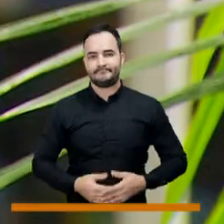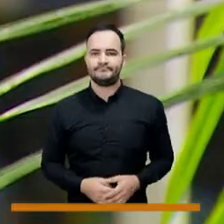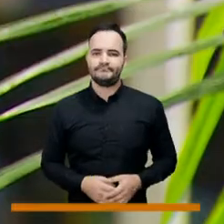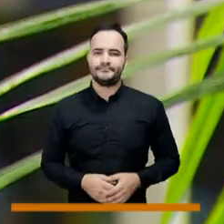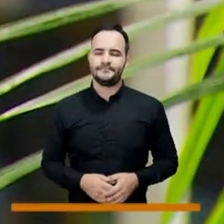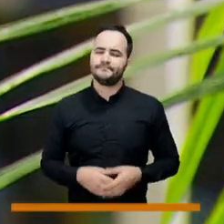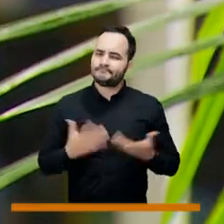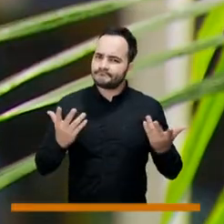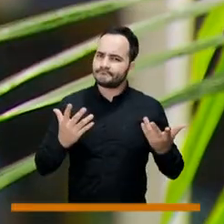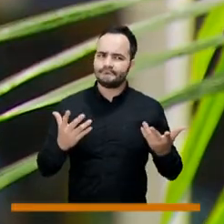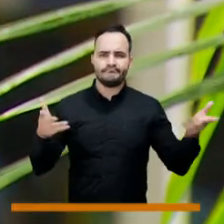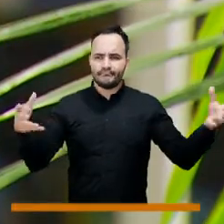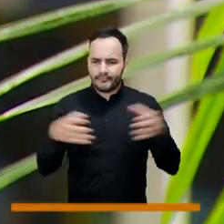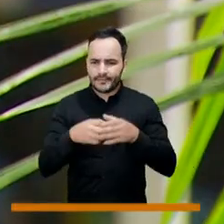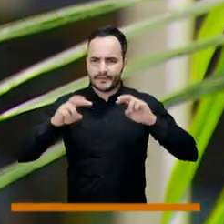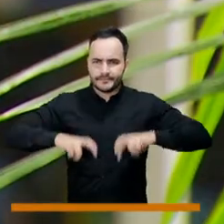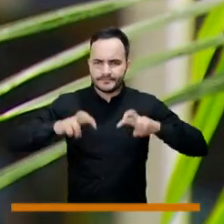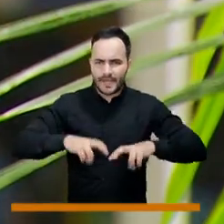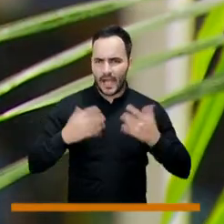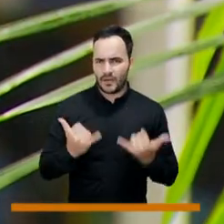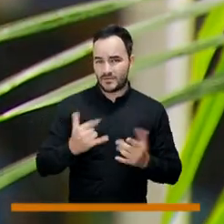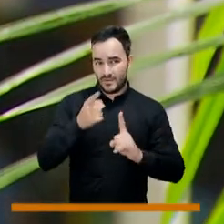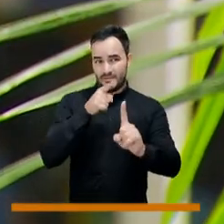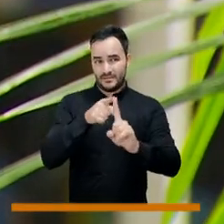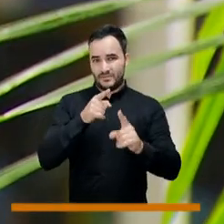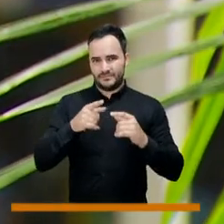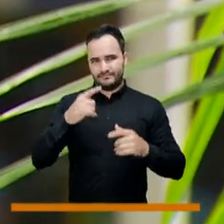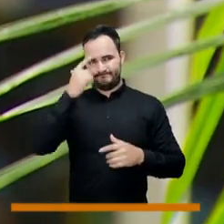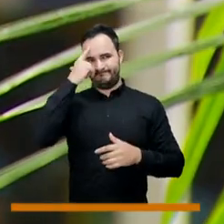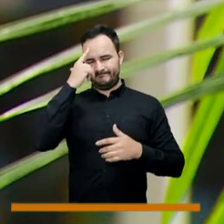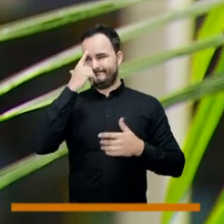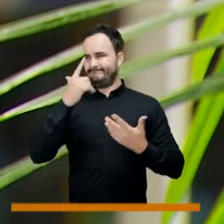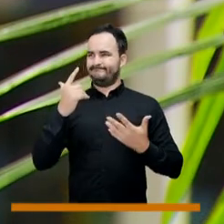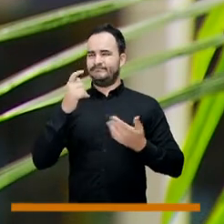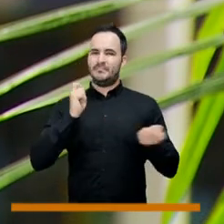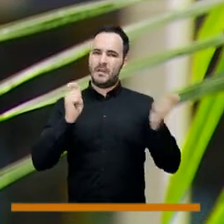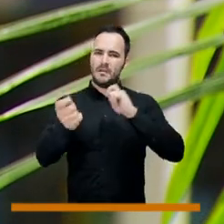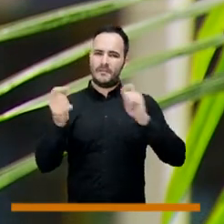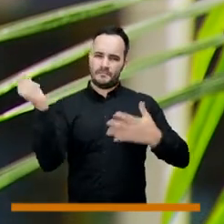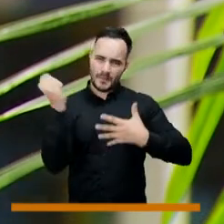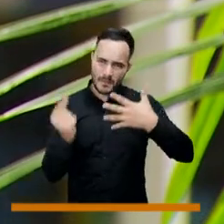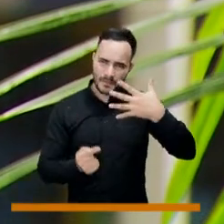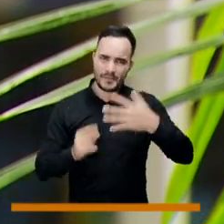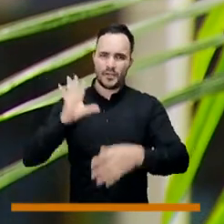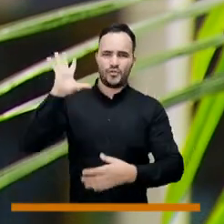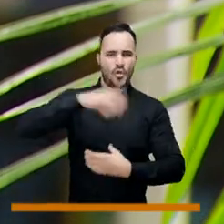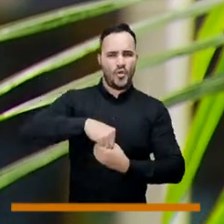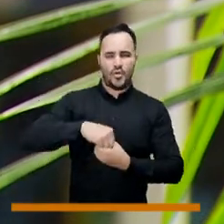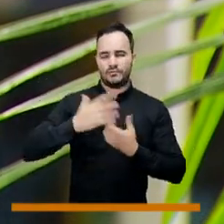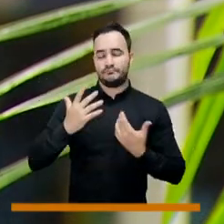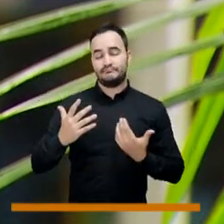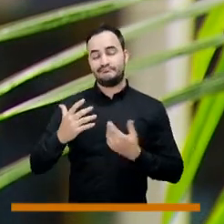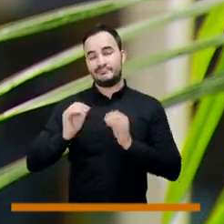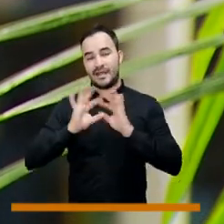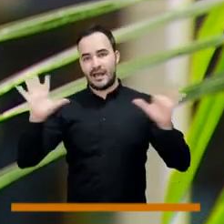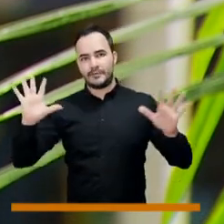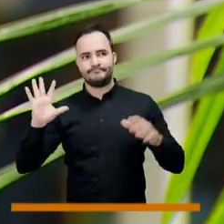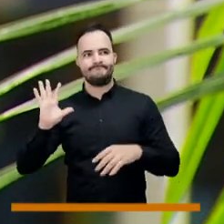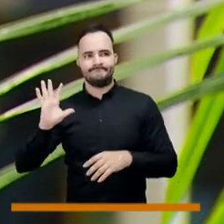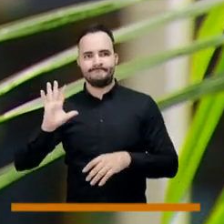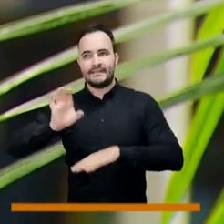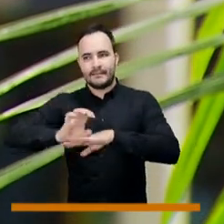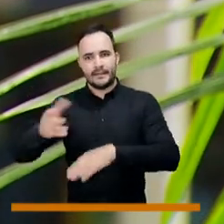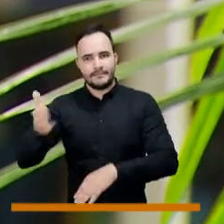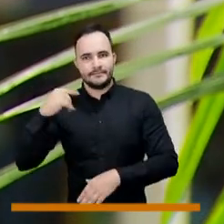momento. La intervención debe servir para actuar integralmente, porque es que también hay que formar públicos, hay